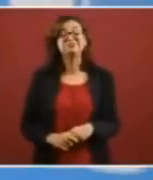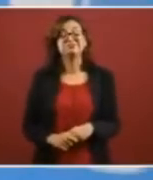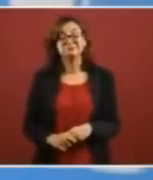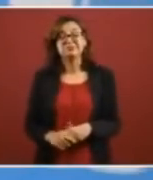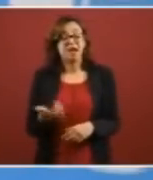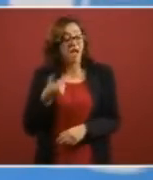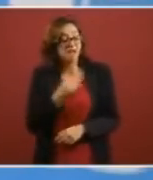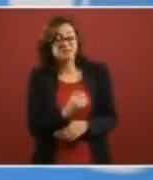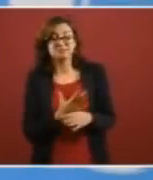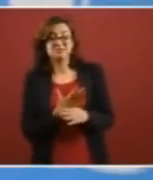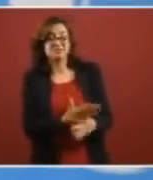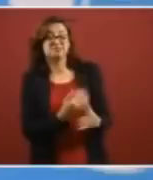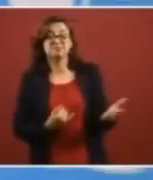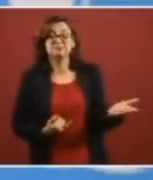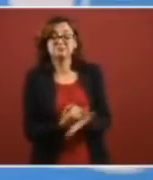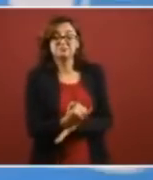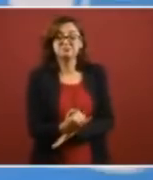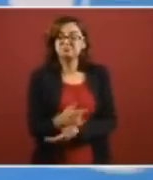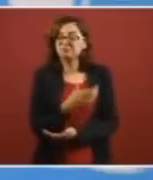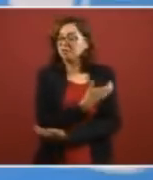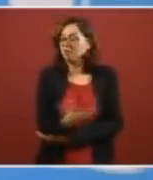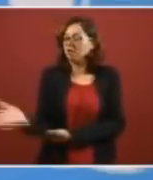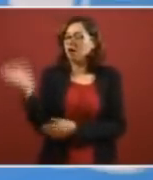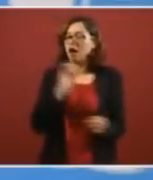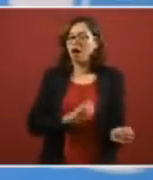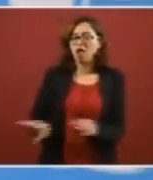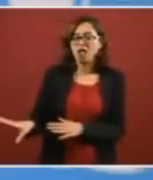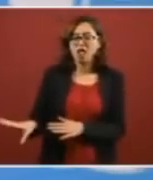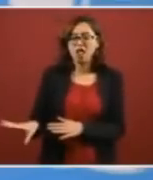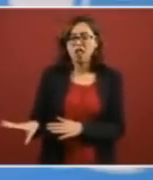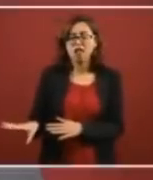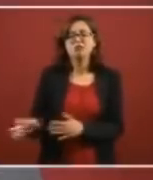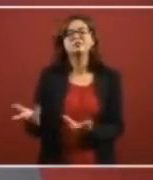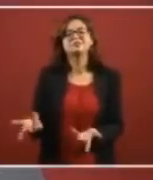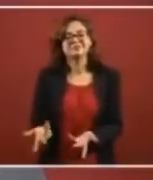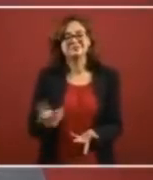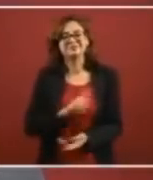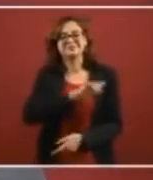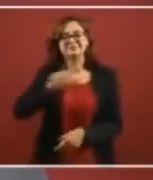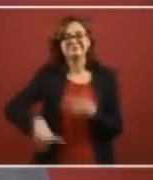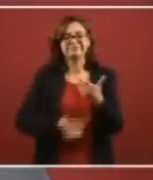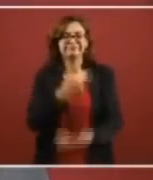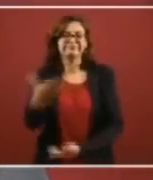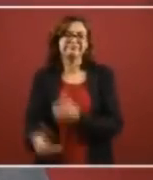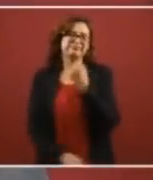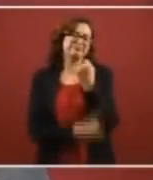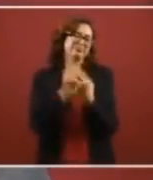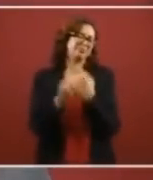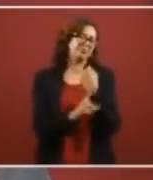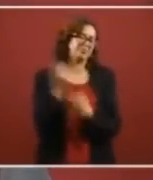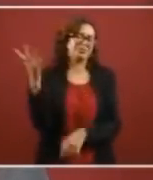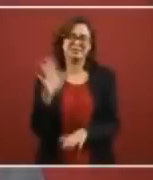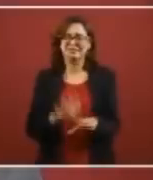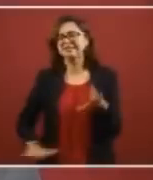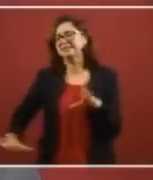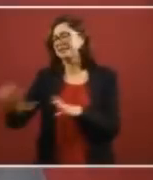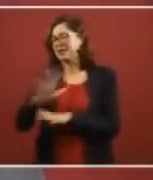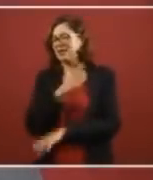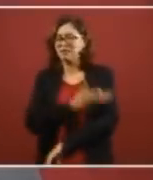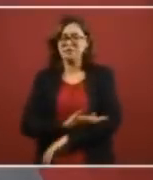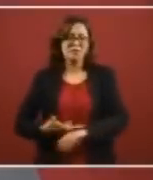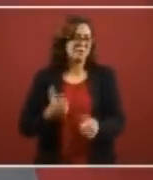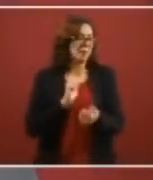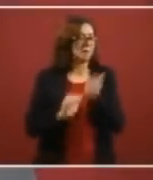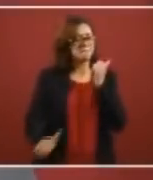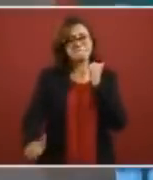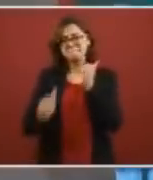se abandonó por completo el campo. Y eso produjo problemas sociales, desintegración en las familias,